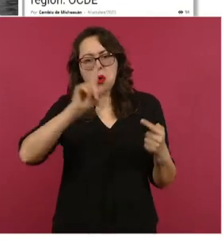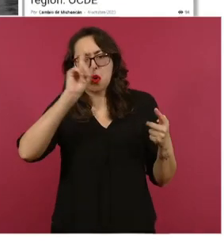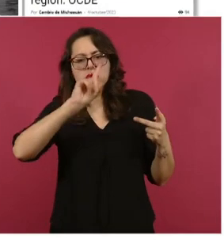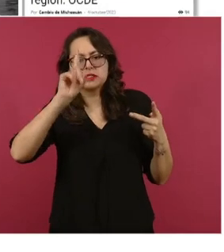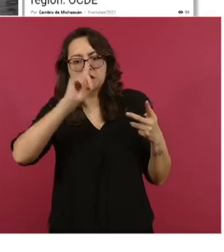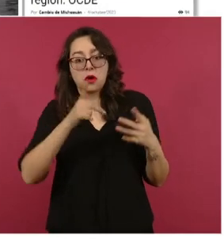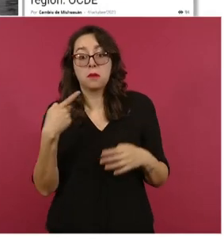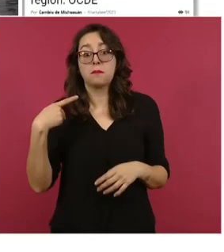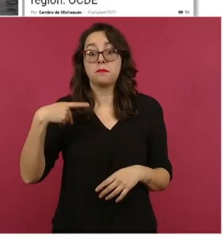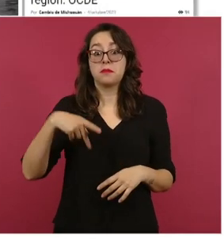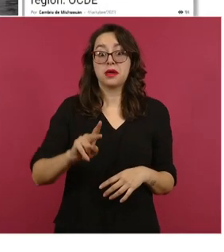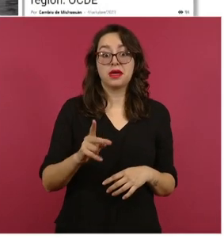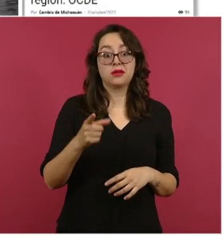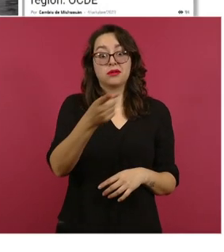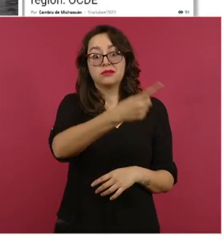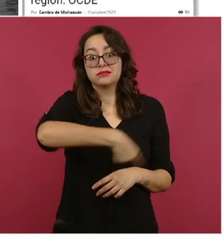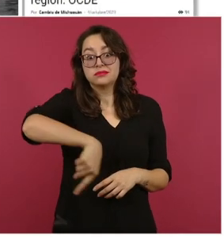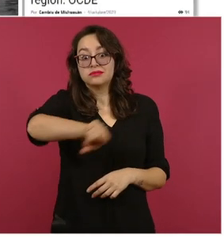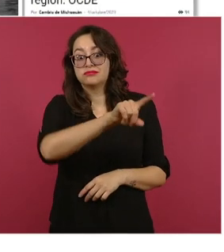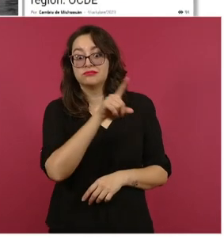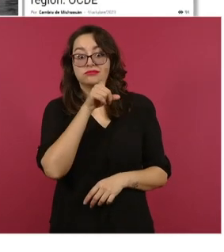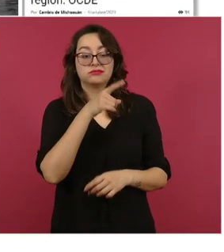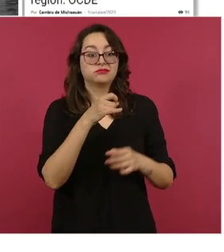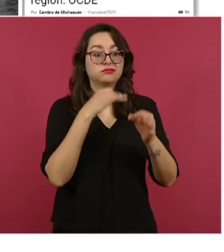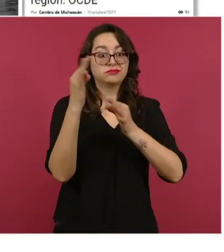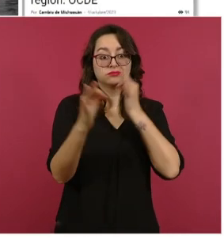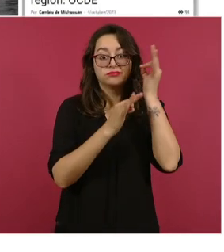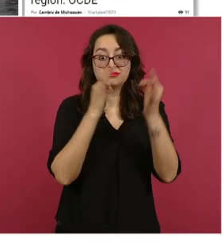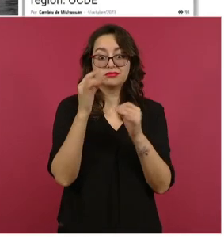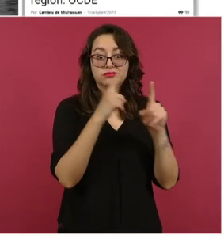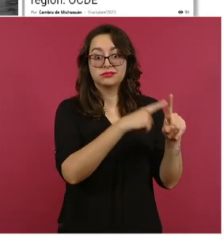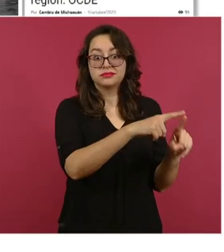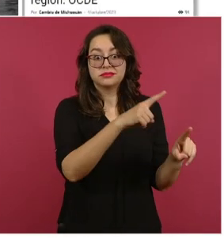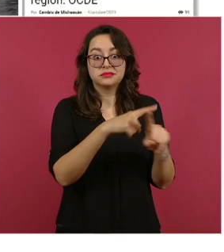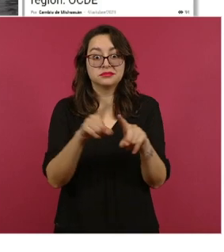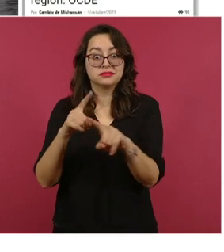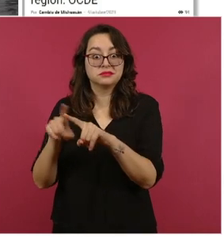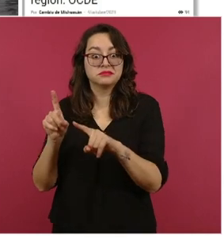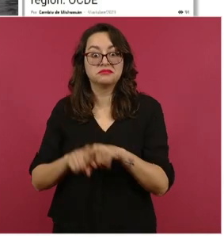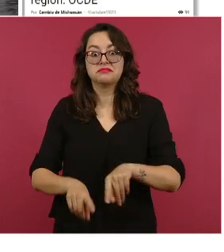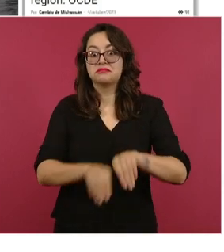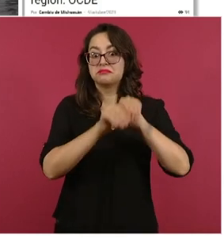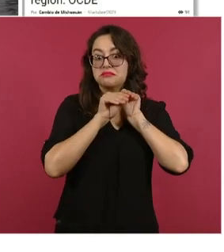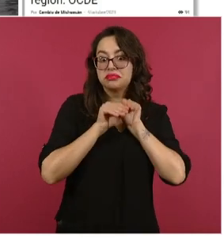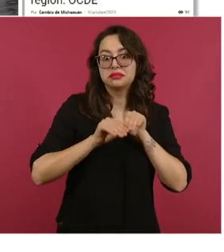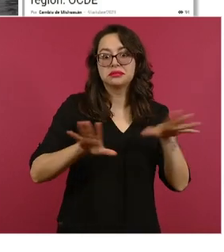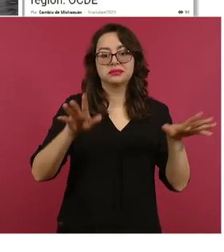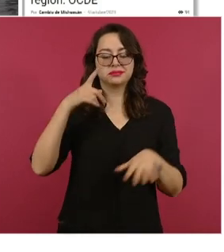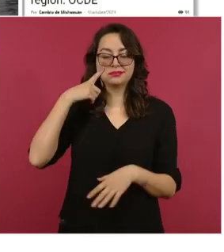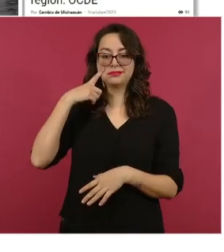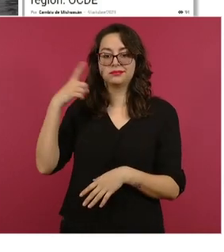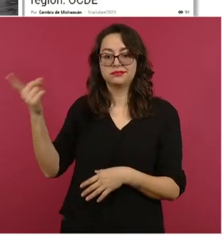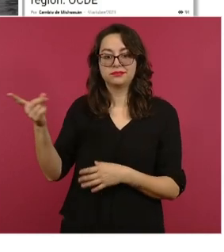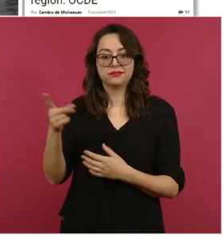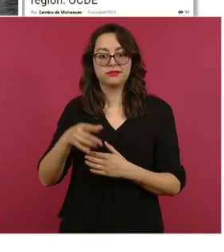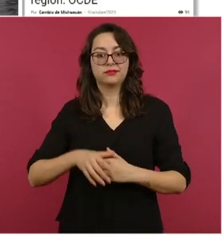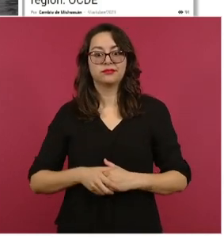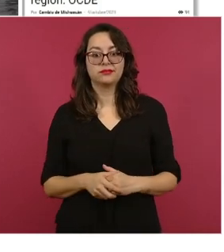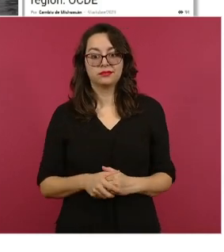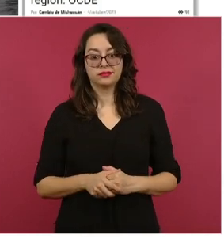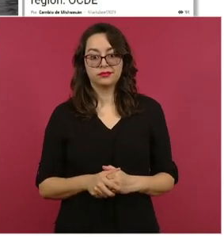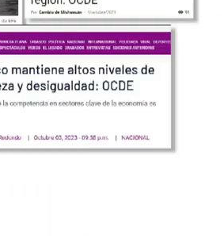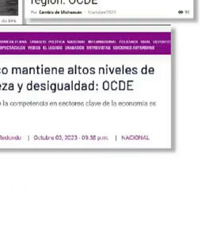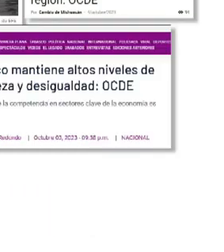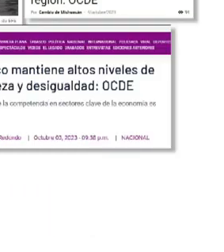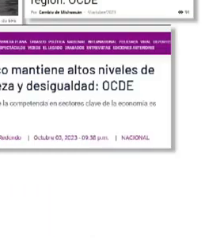como France 24, El Economista, Debate, LópezDóriga.com, Milenio, El Pulso de San